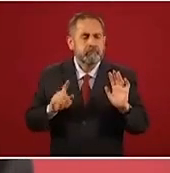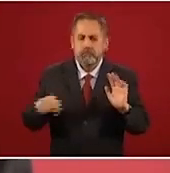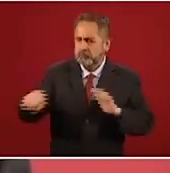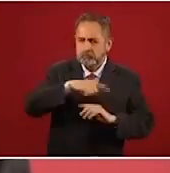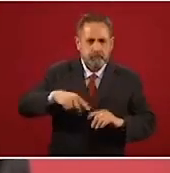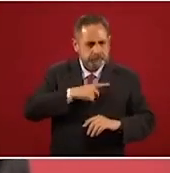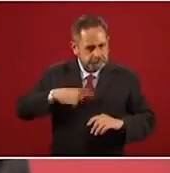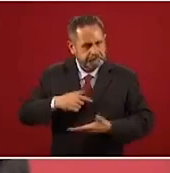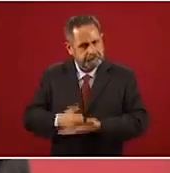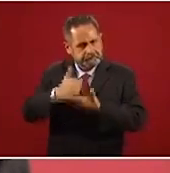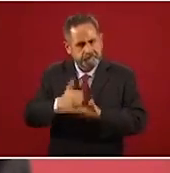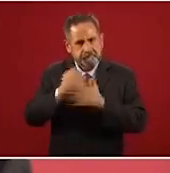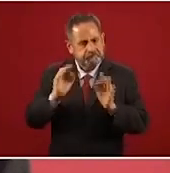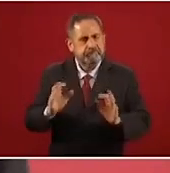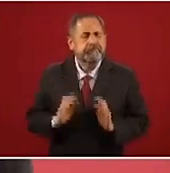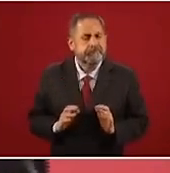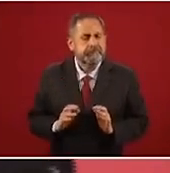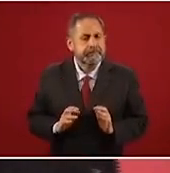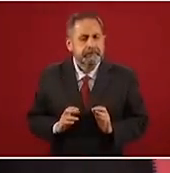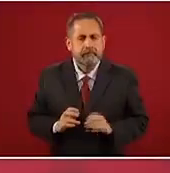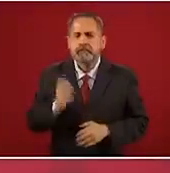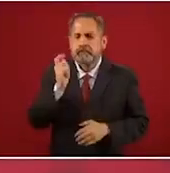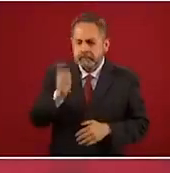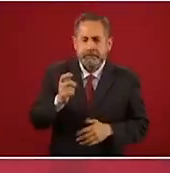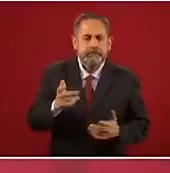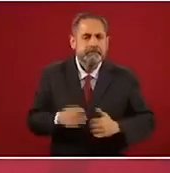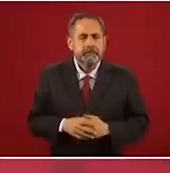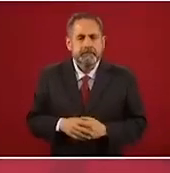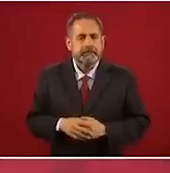ayudar. Entonces, que las